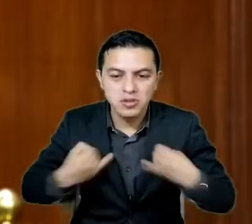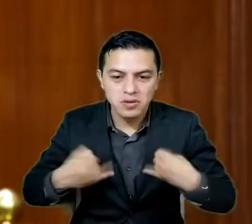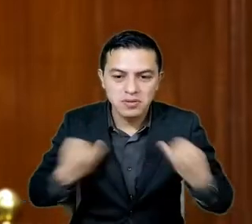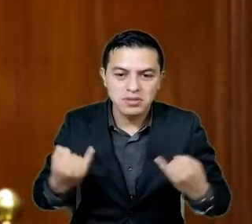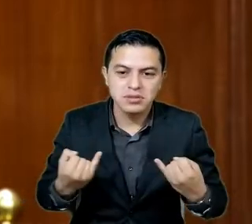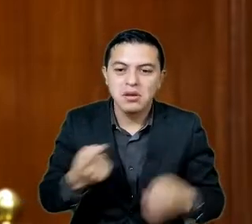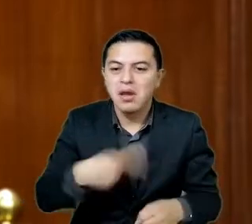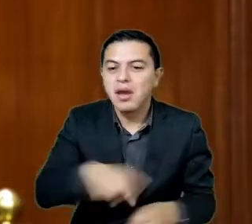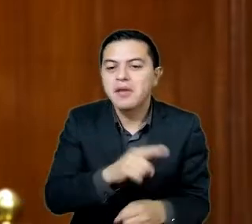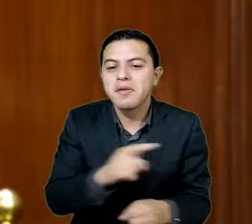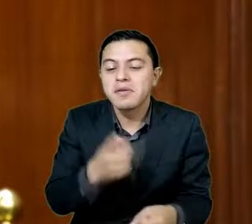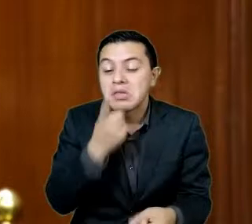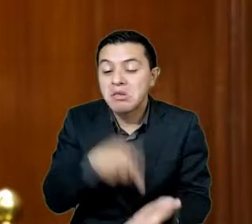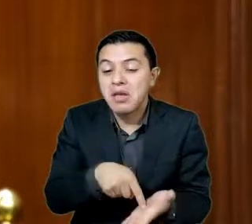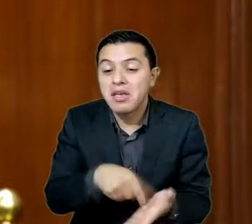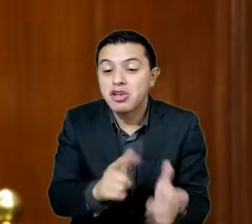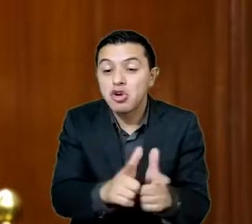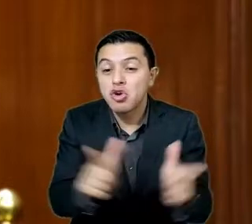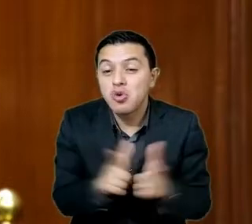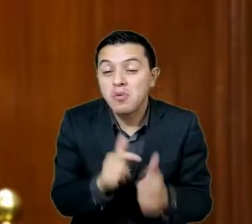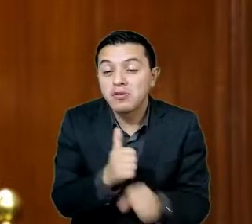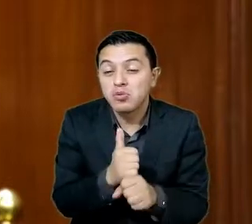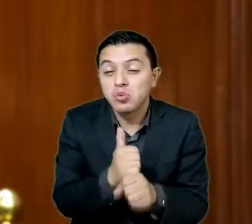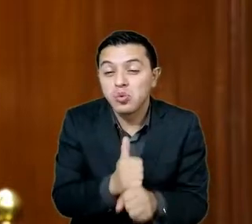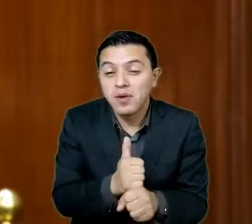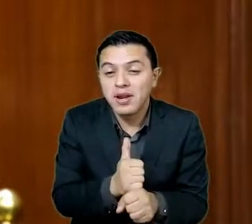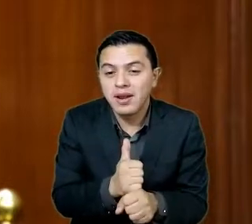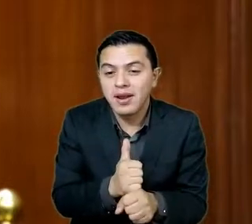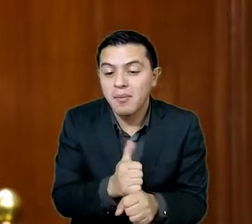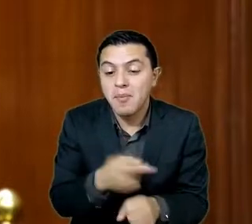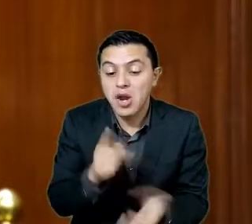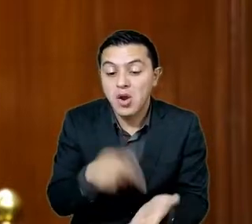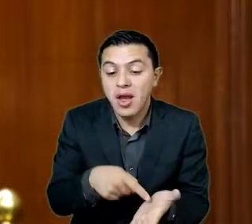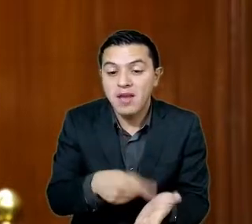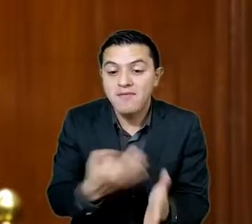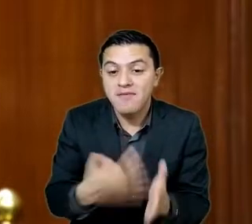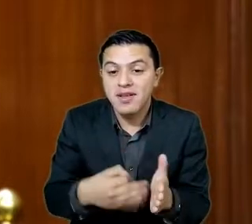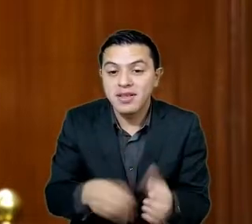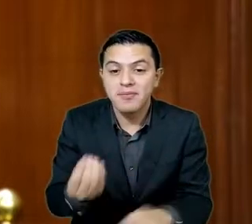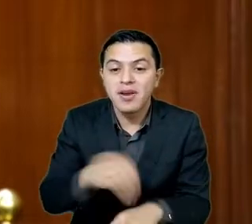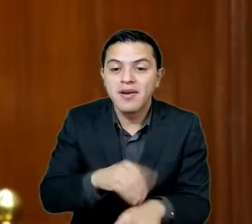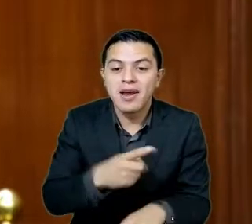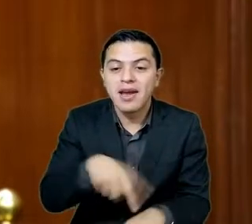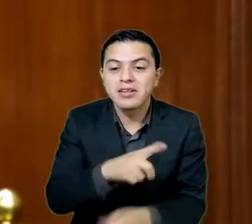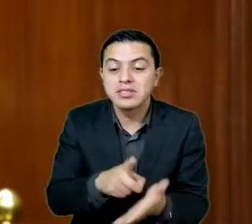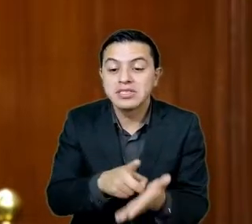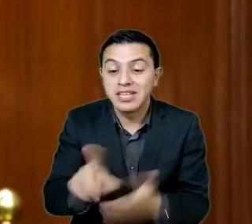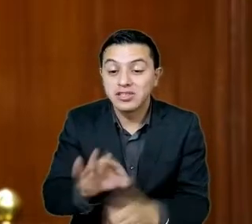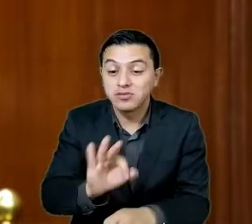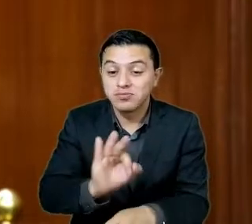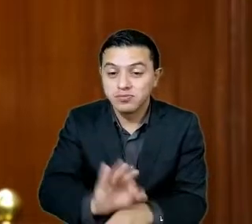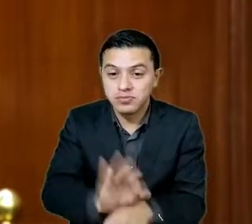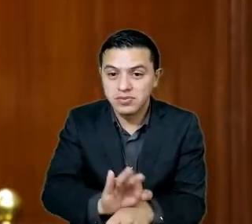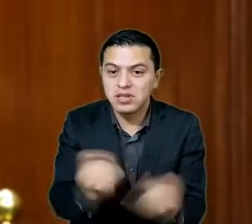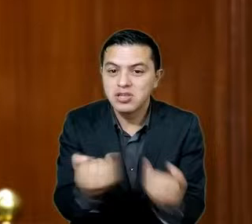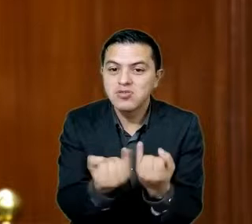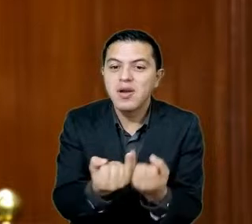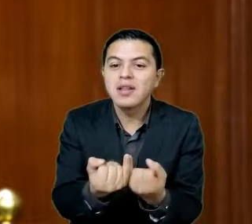grupos vulnerables y sin especificar sus derechos y garantías y tampoco las acciones que requiere para garantizar el interés